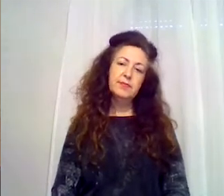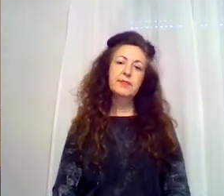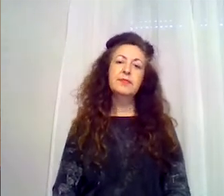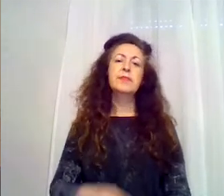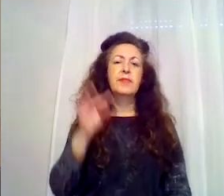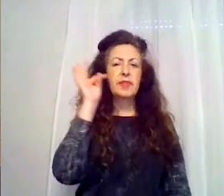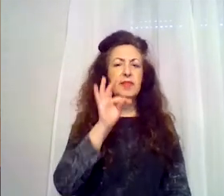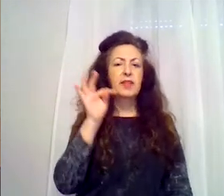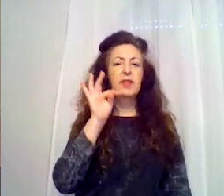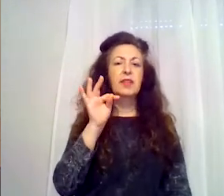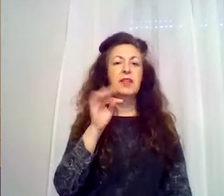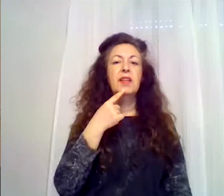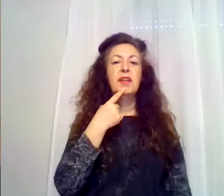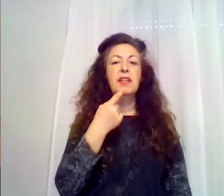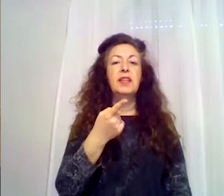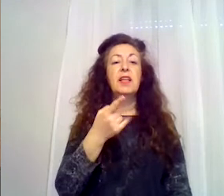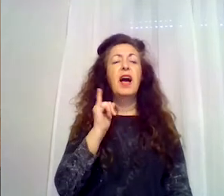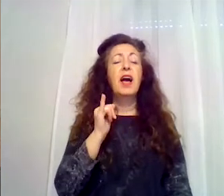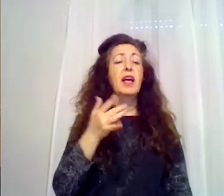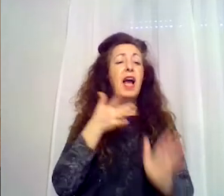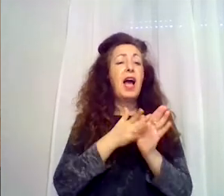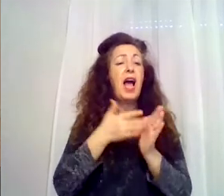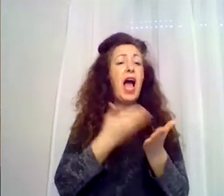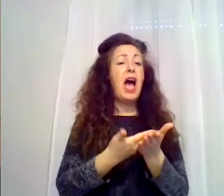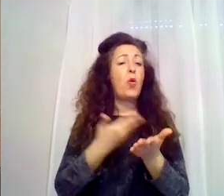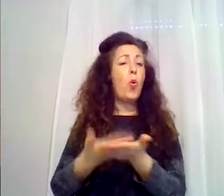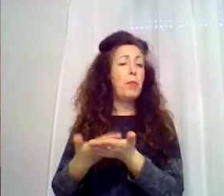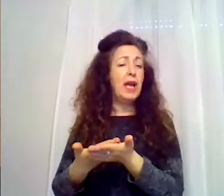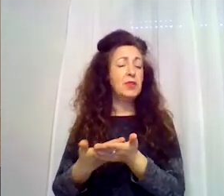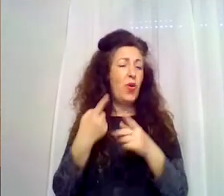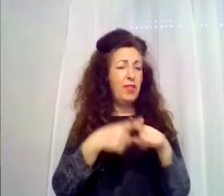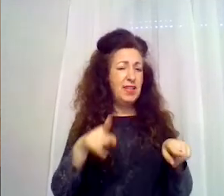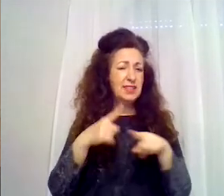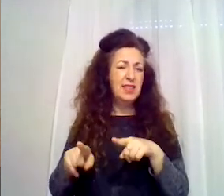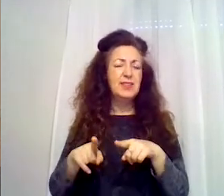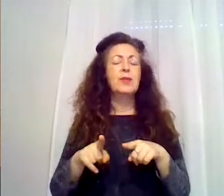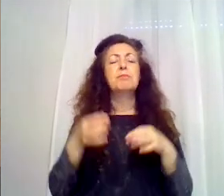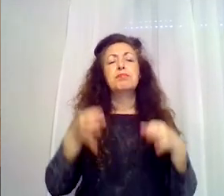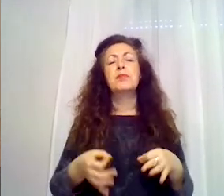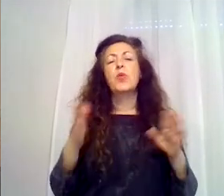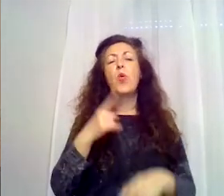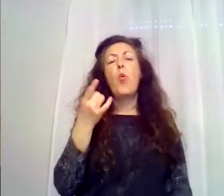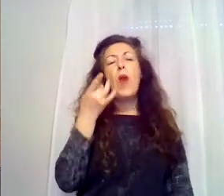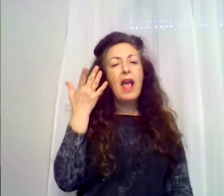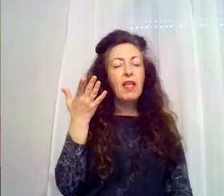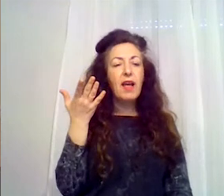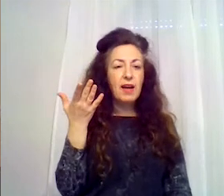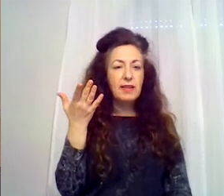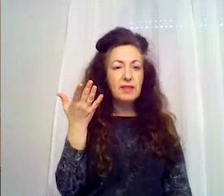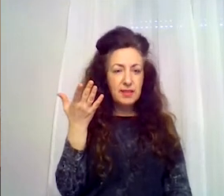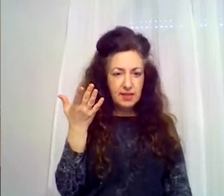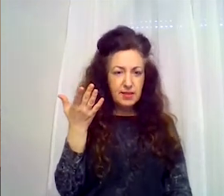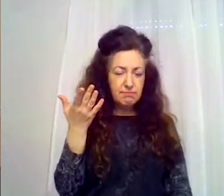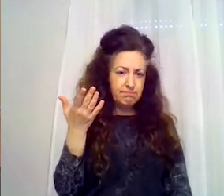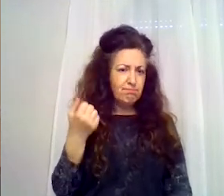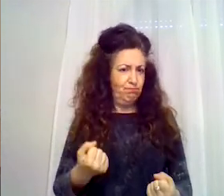Shakespeare o Shakespeare, que es como se escribe normalmente el personaje de Stratford, este personaje